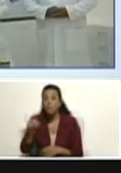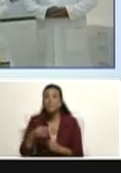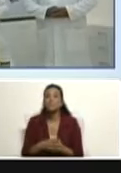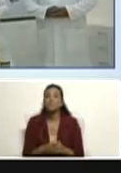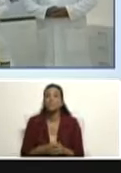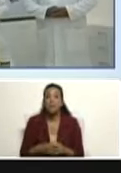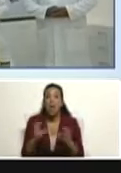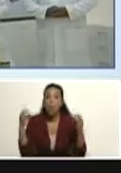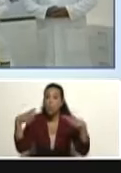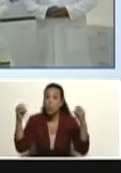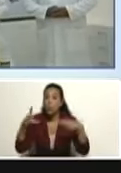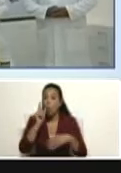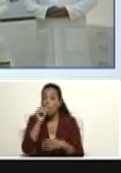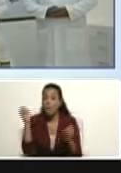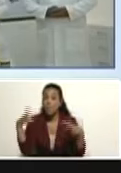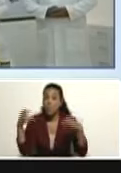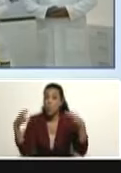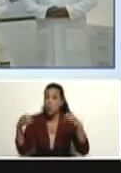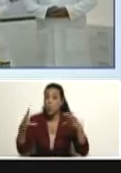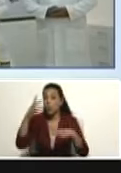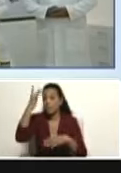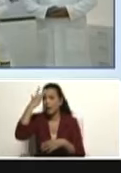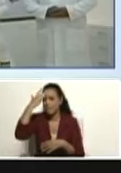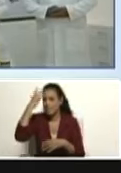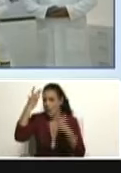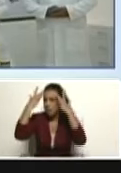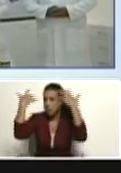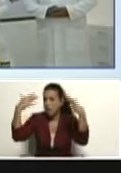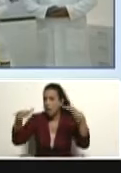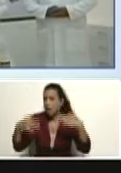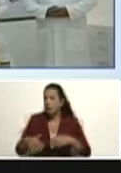el brujo. ¿Qué más le decían?